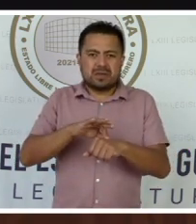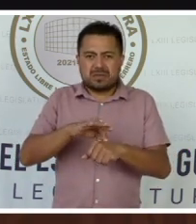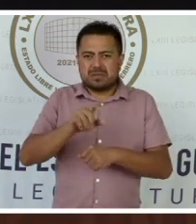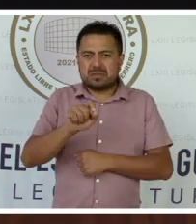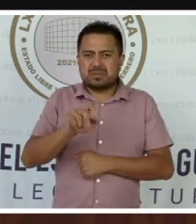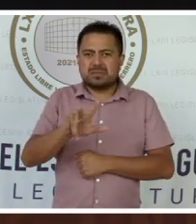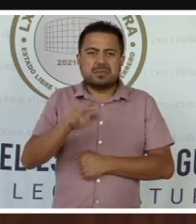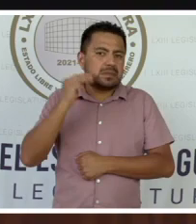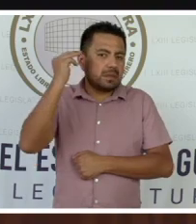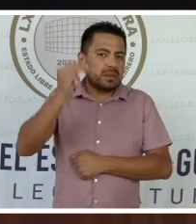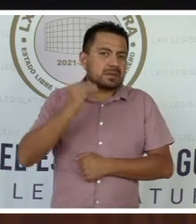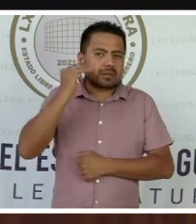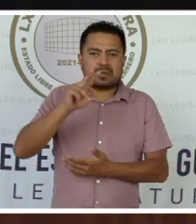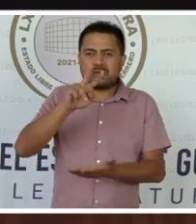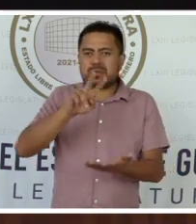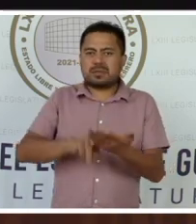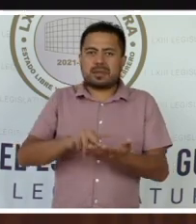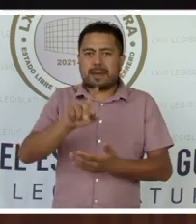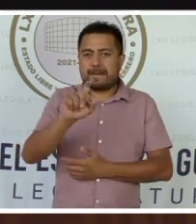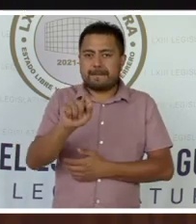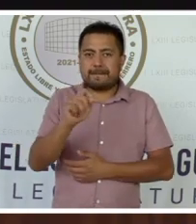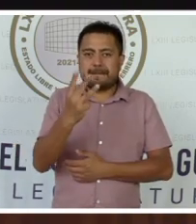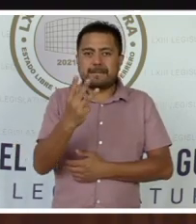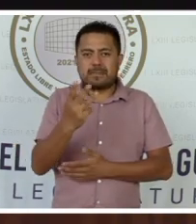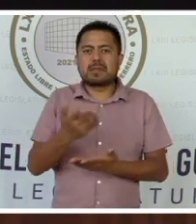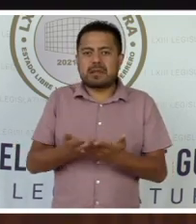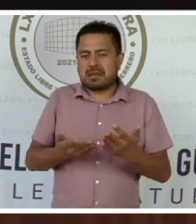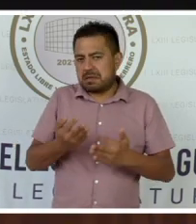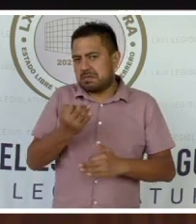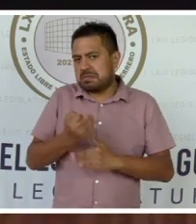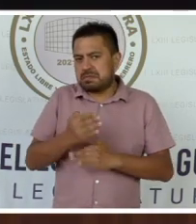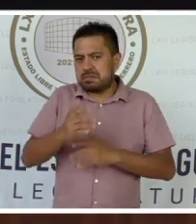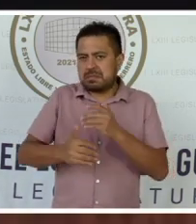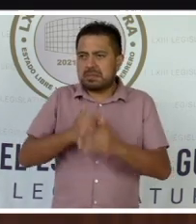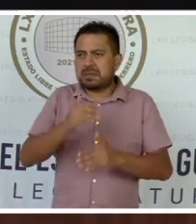28 de marzo 2023 es cuánto diputado presidente